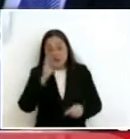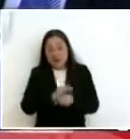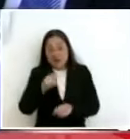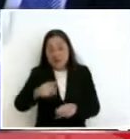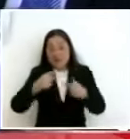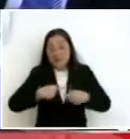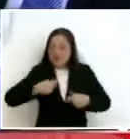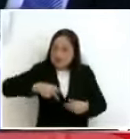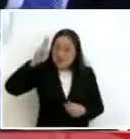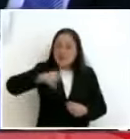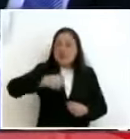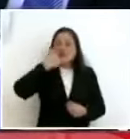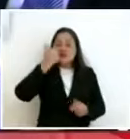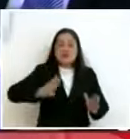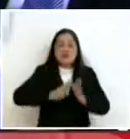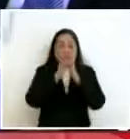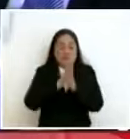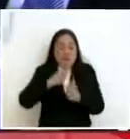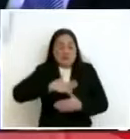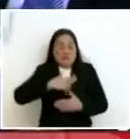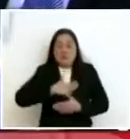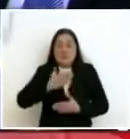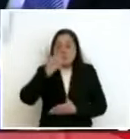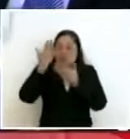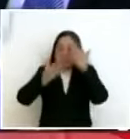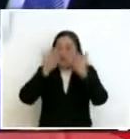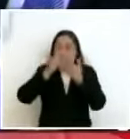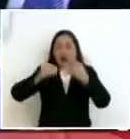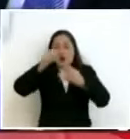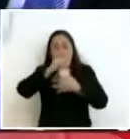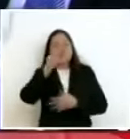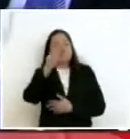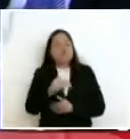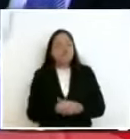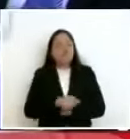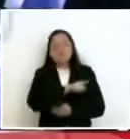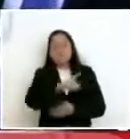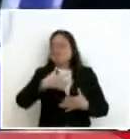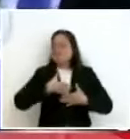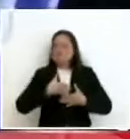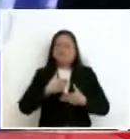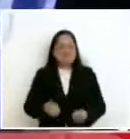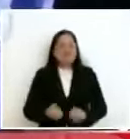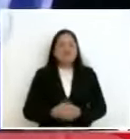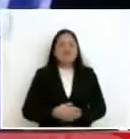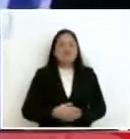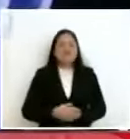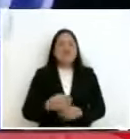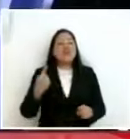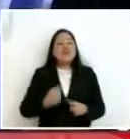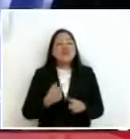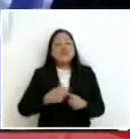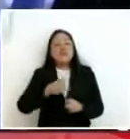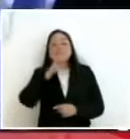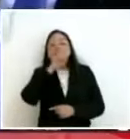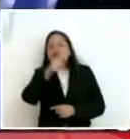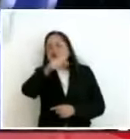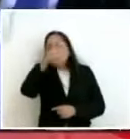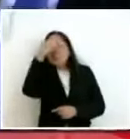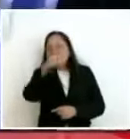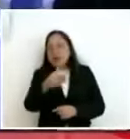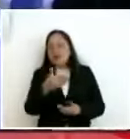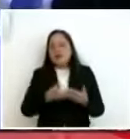del pueblo por mérito propio. Nadie lo ha entendido mejor que los estudiantes